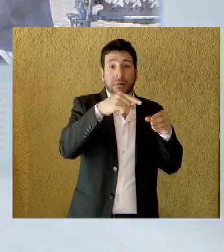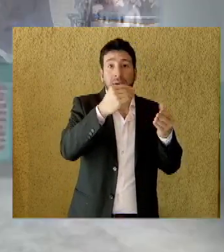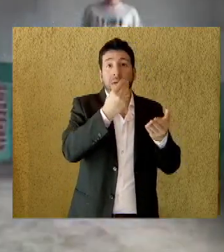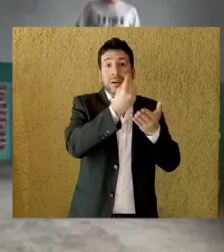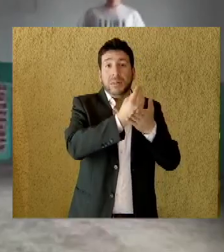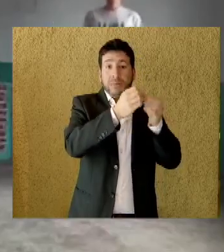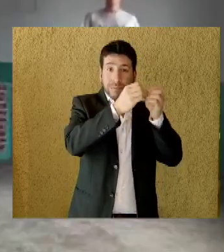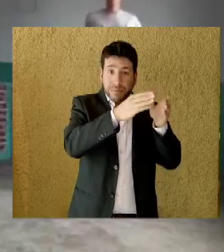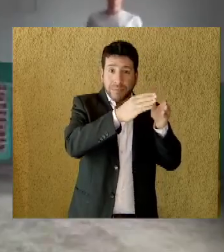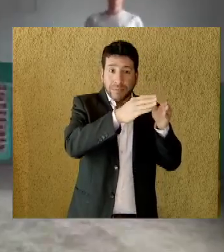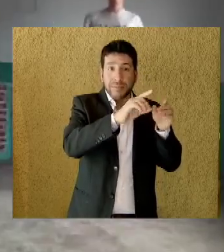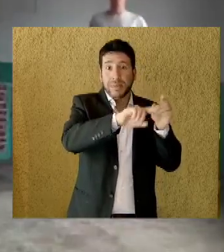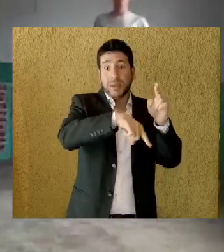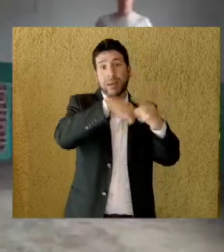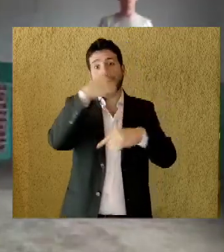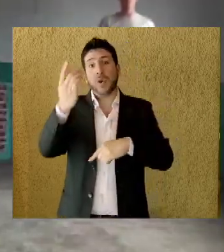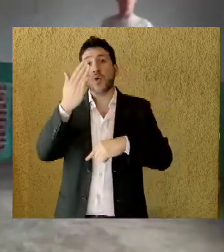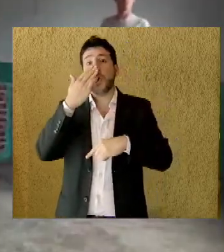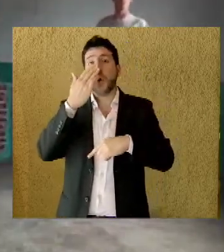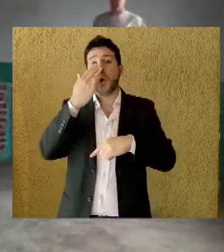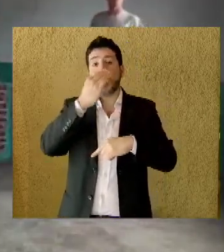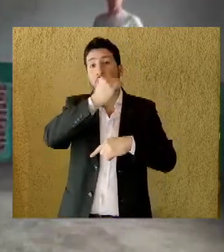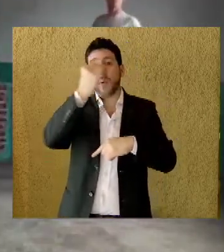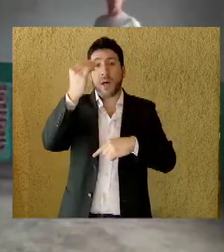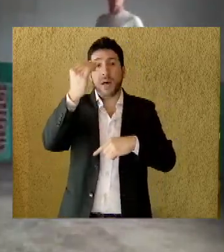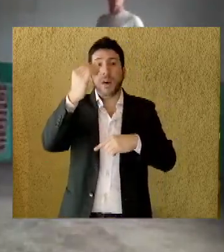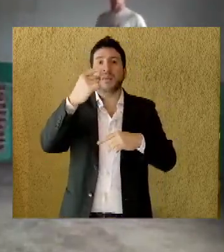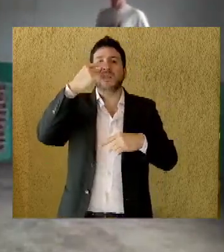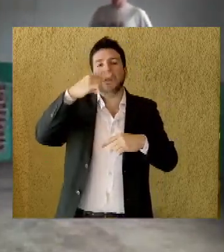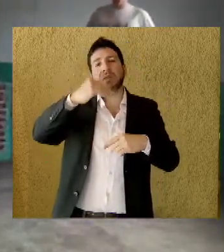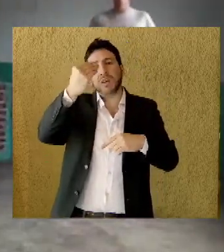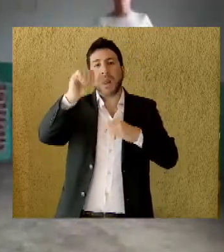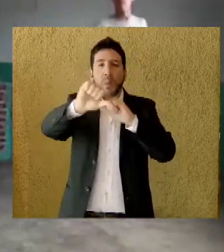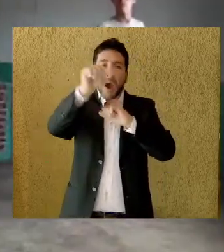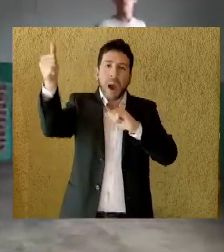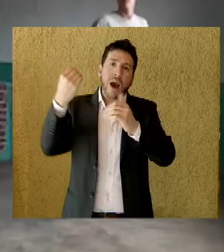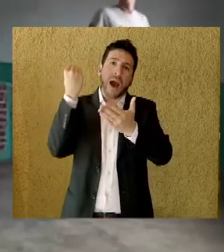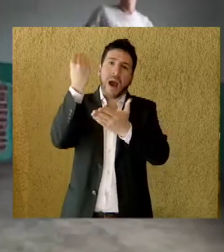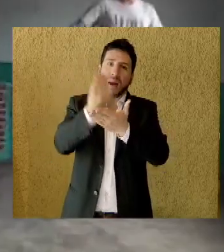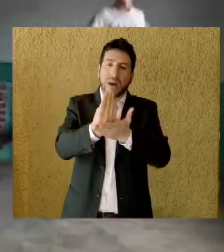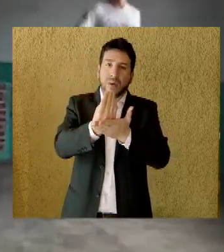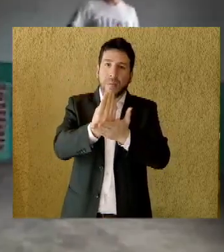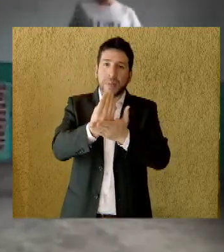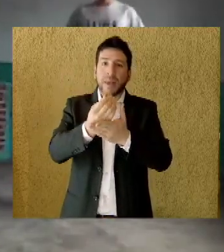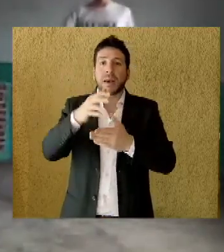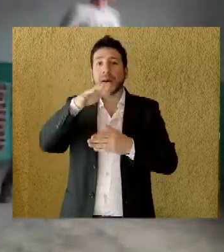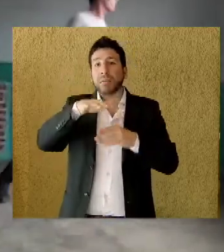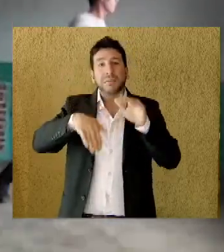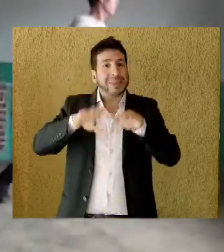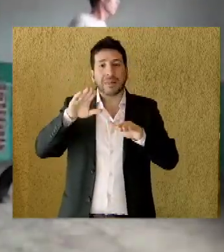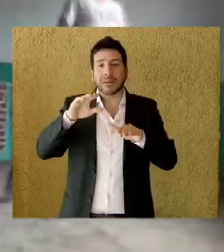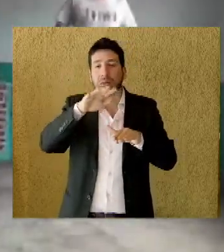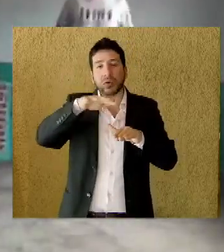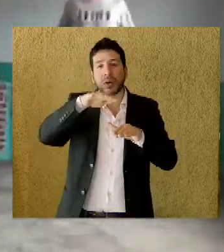que finalmente les permitió la posibilidad de poder llegar justamente allí a presentarse al escenario Atahualpa Yupanqui, además en un